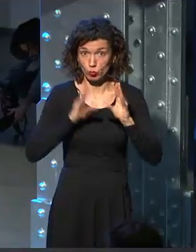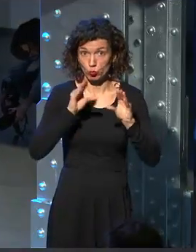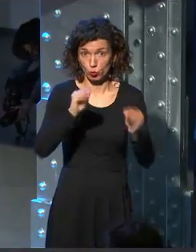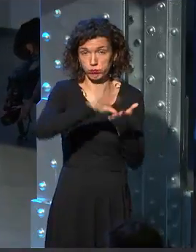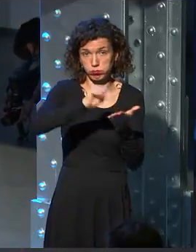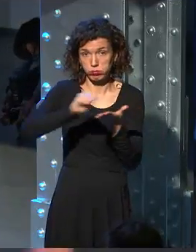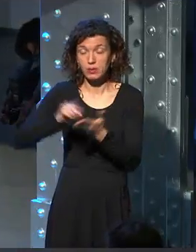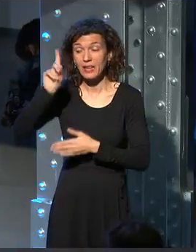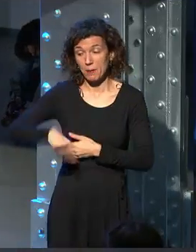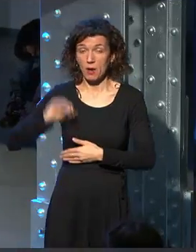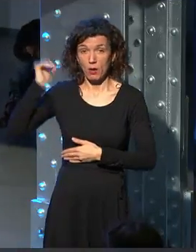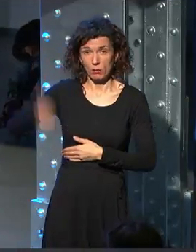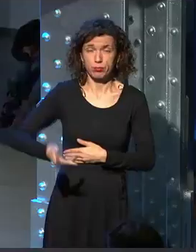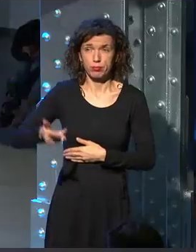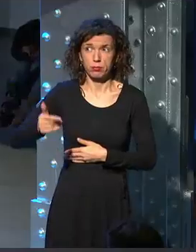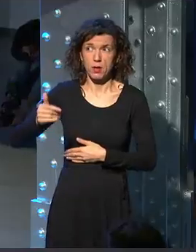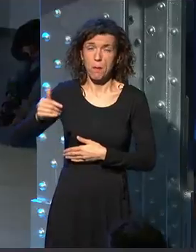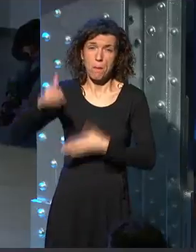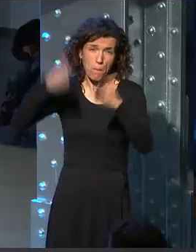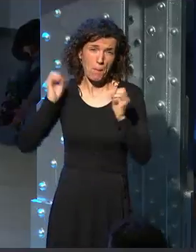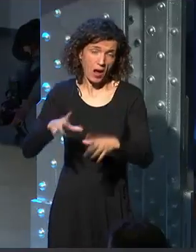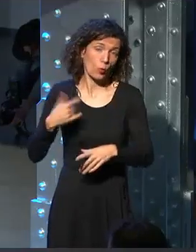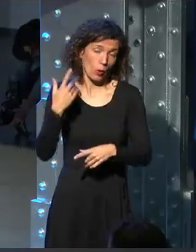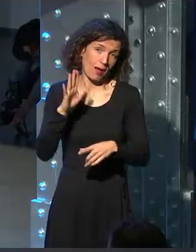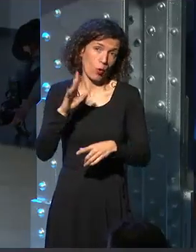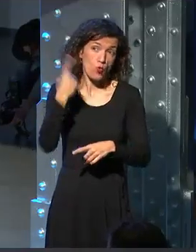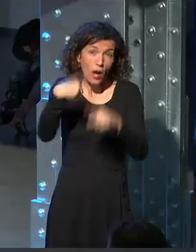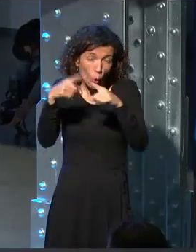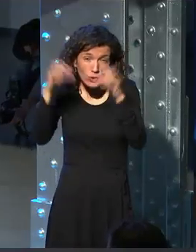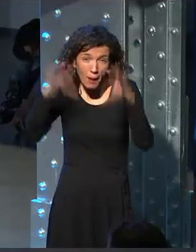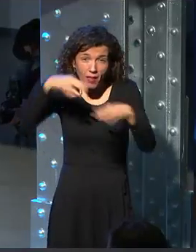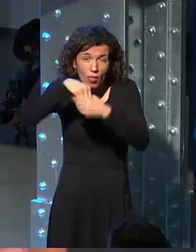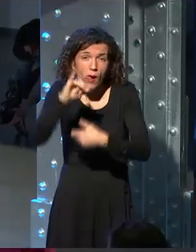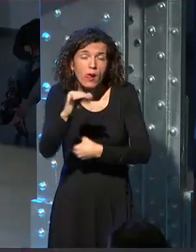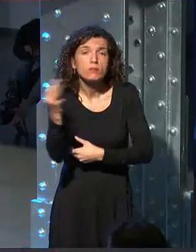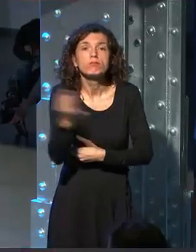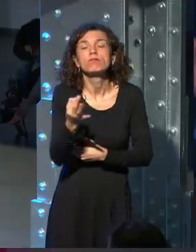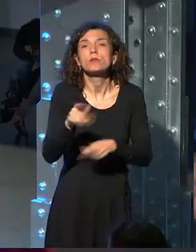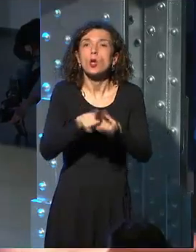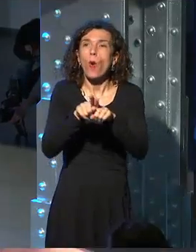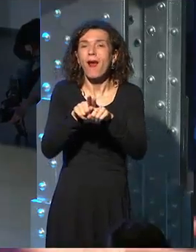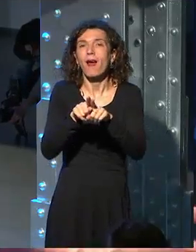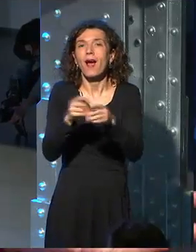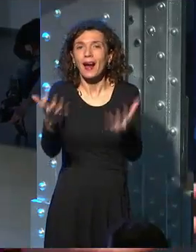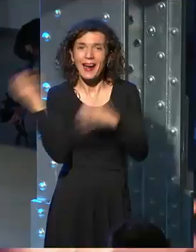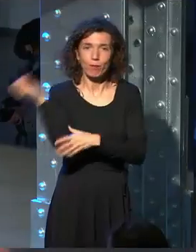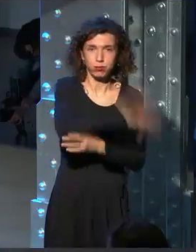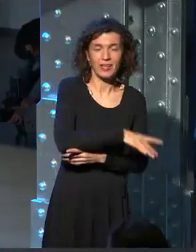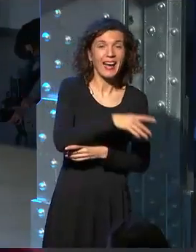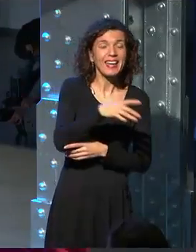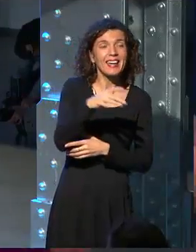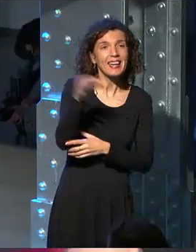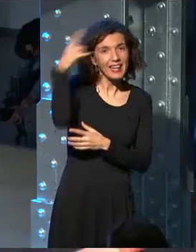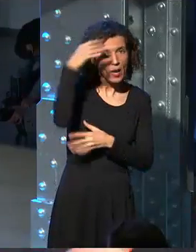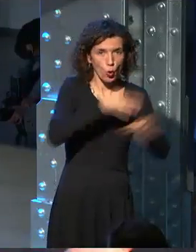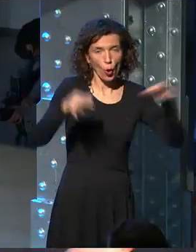también, pues a lo largo, una cosa que tiene la magia, que le gana, entre comillas, a la neurociencia, es que tiene